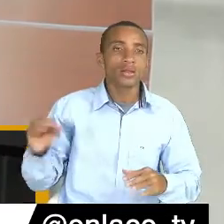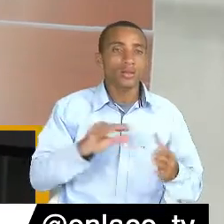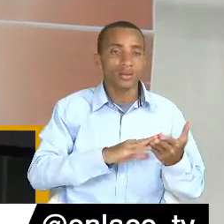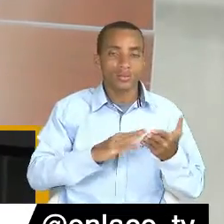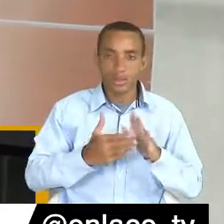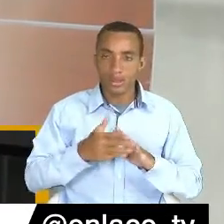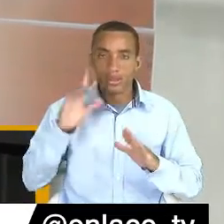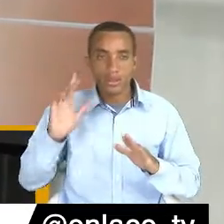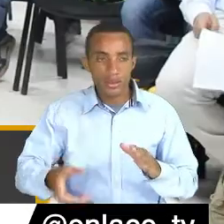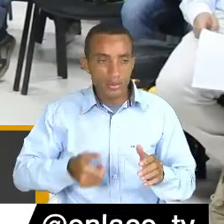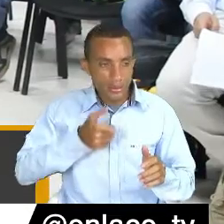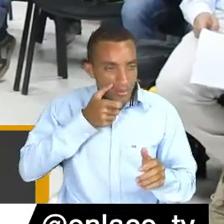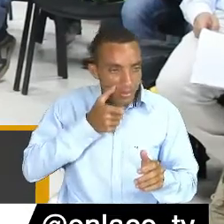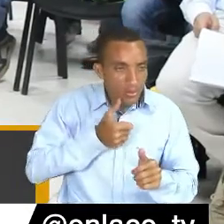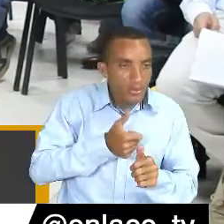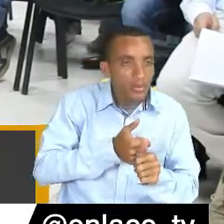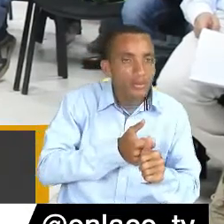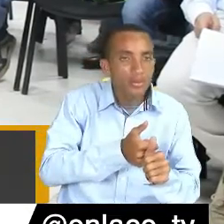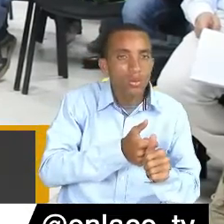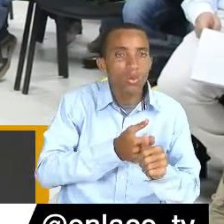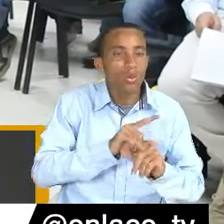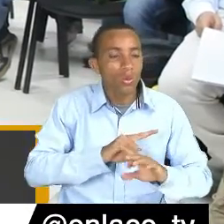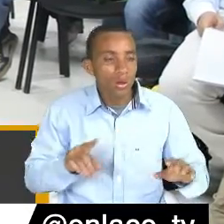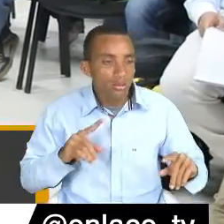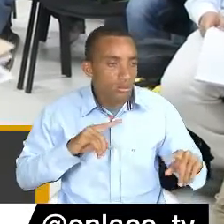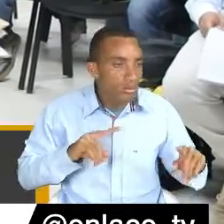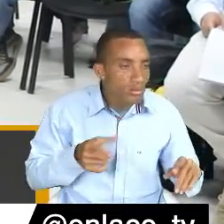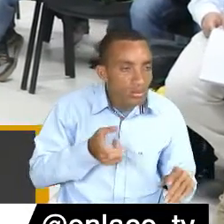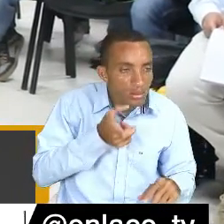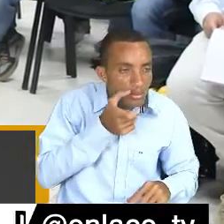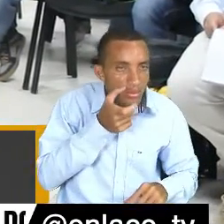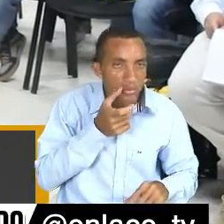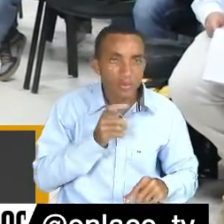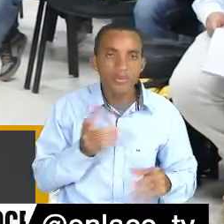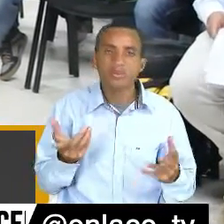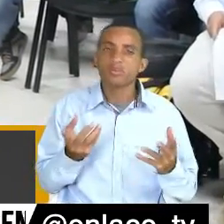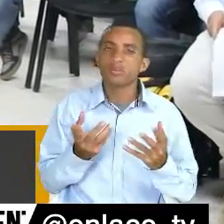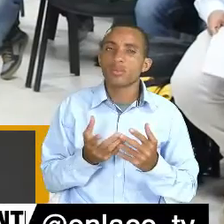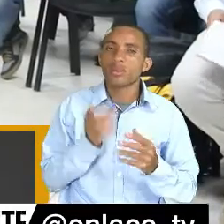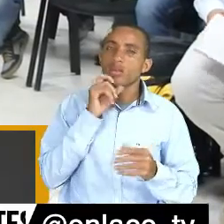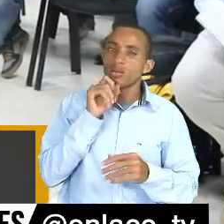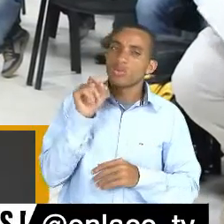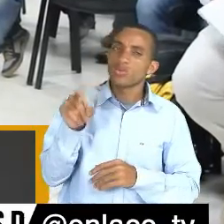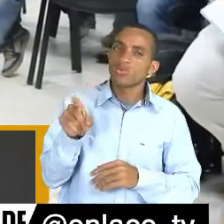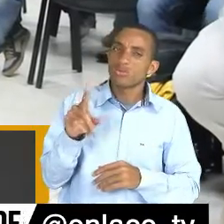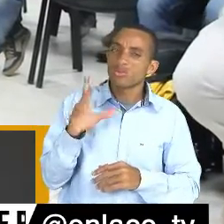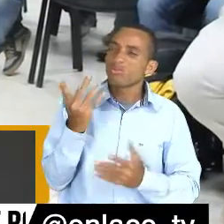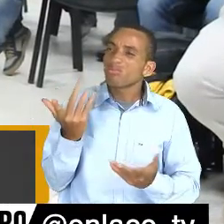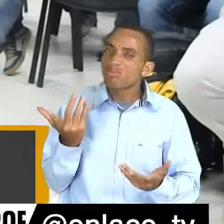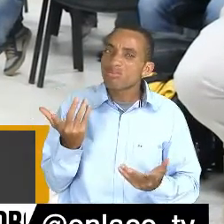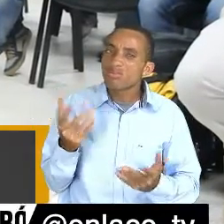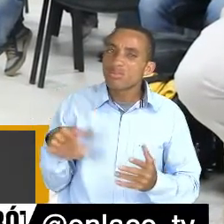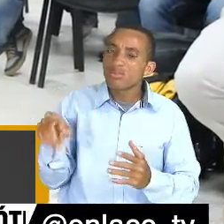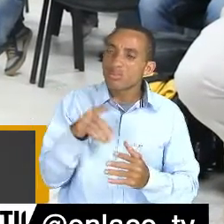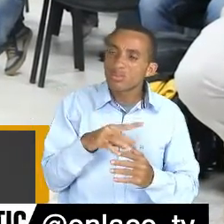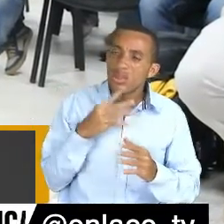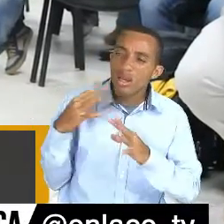el agua es vida y es responsabilidad de todos cuidar. Diputada, ¿qué opinión le merece usted a estas